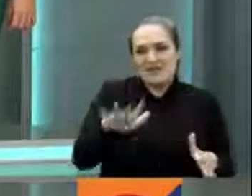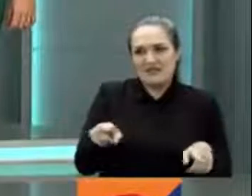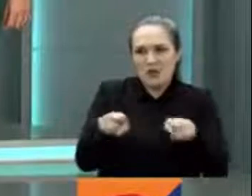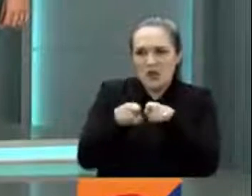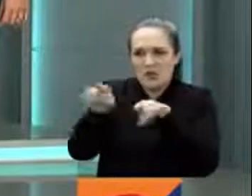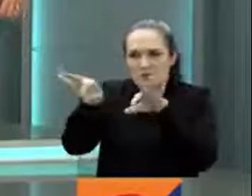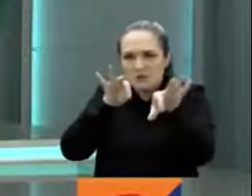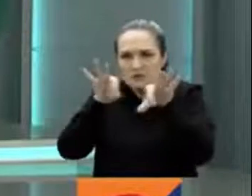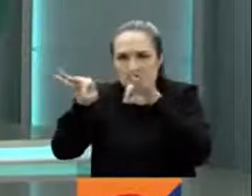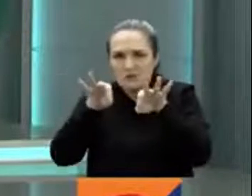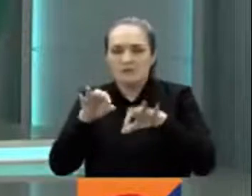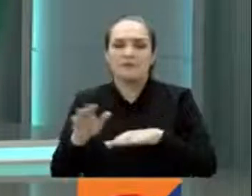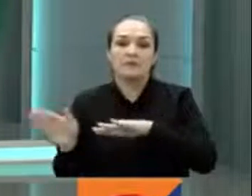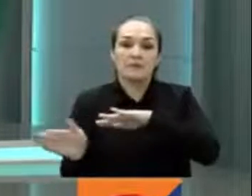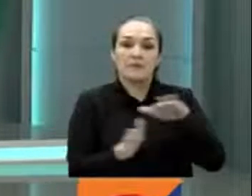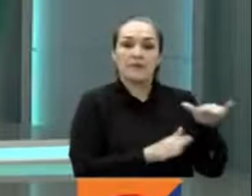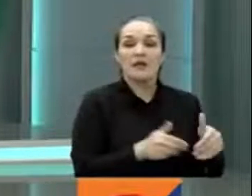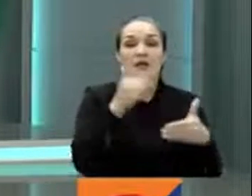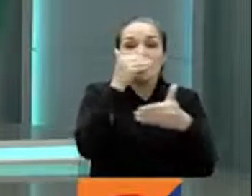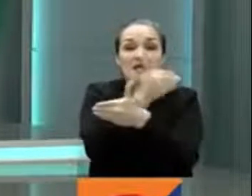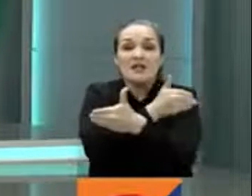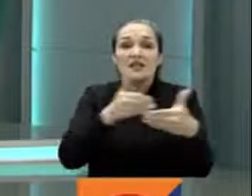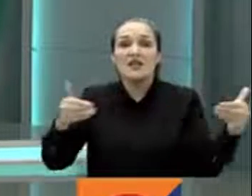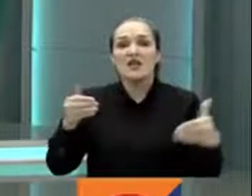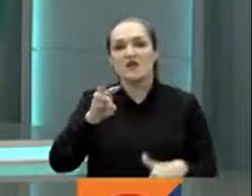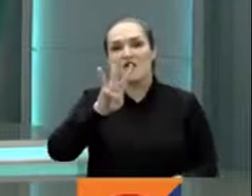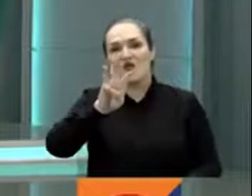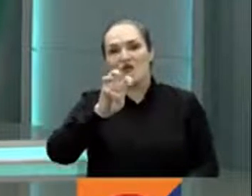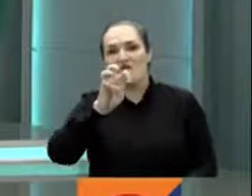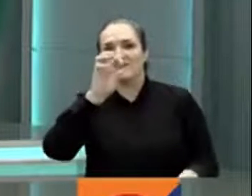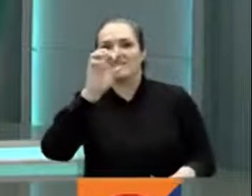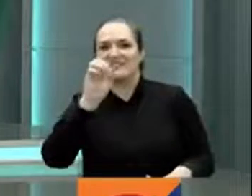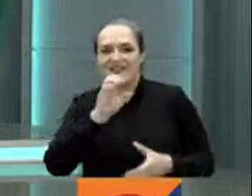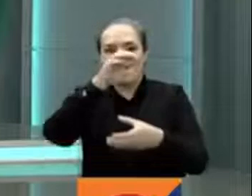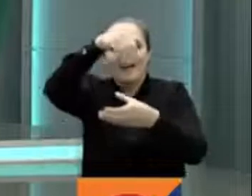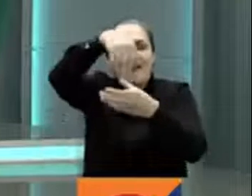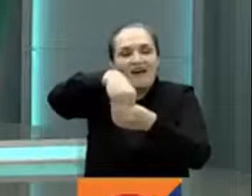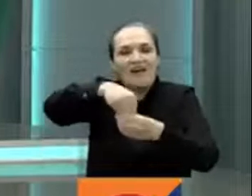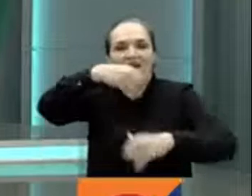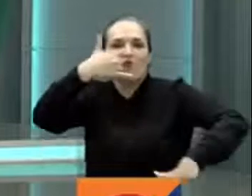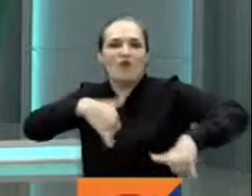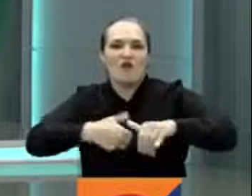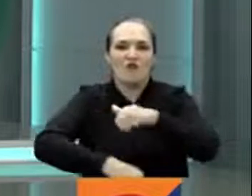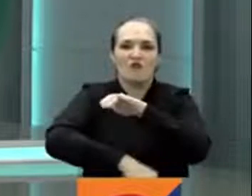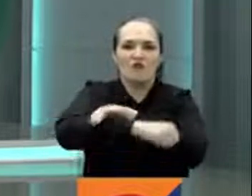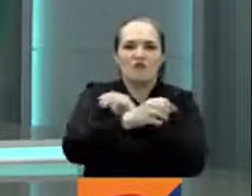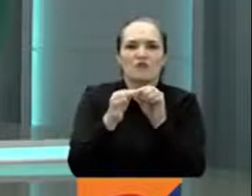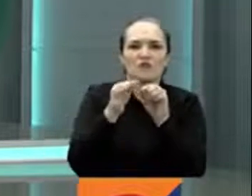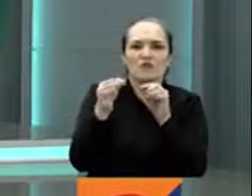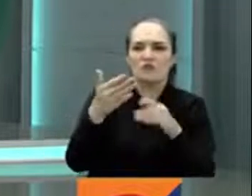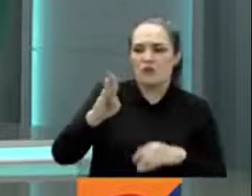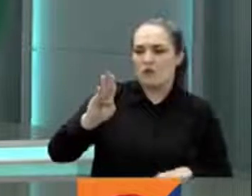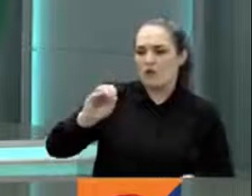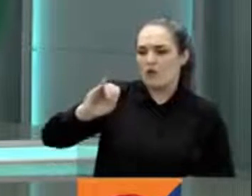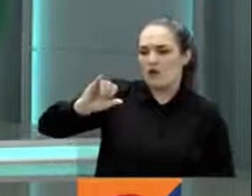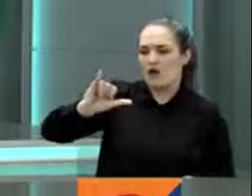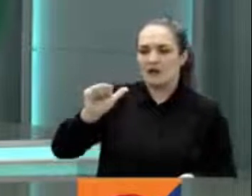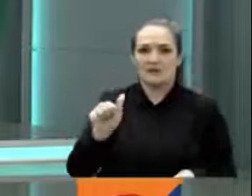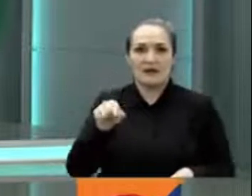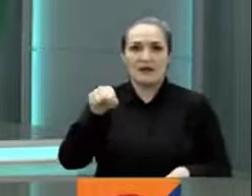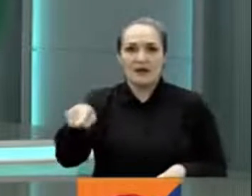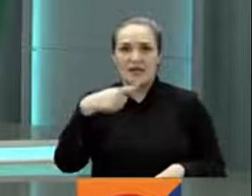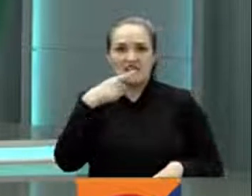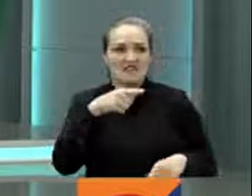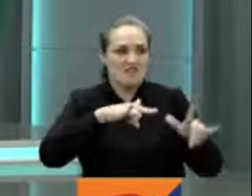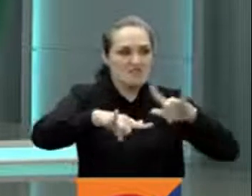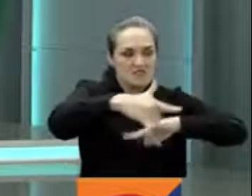Más de 80 niños de la Escuela de Formación Deportiva Semillero de Paz en Bojayá ven en el fútbol un método de resistencia ante el reclutamiento